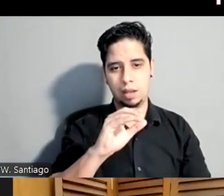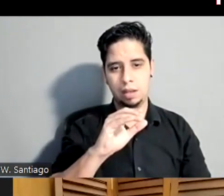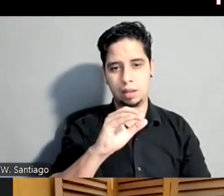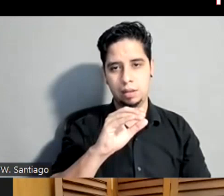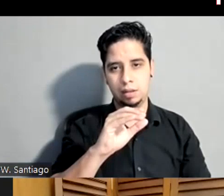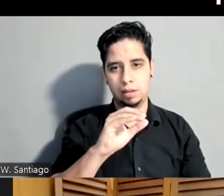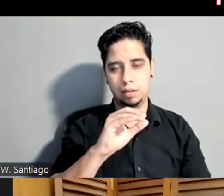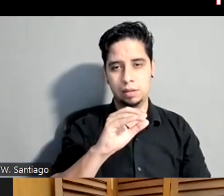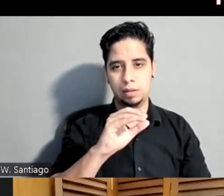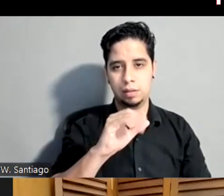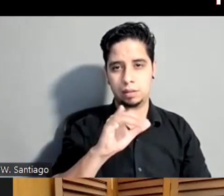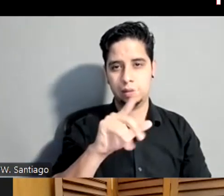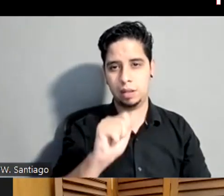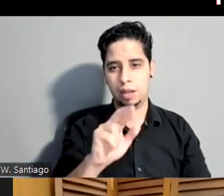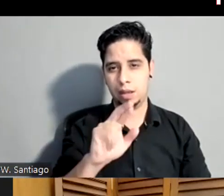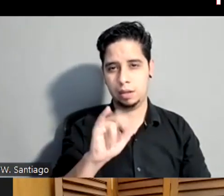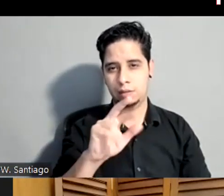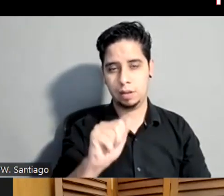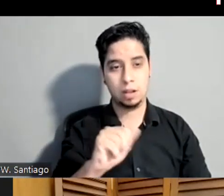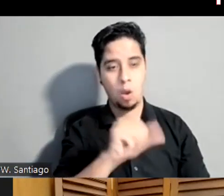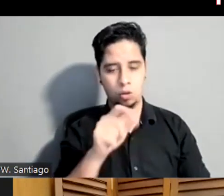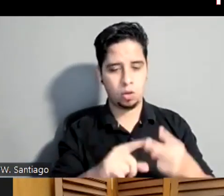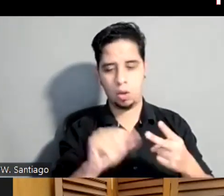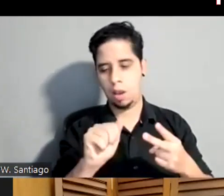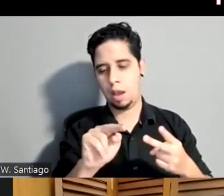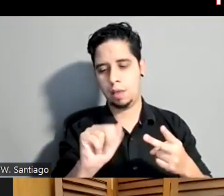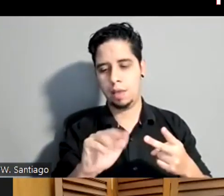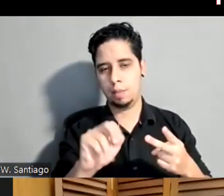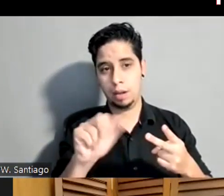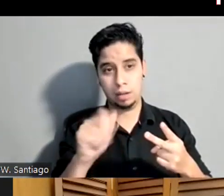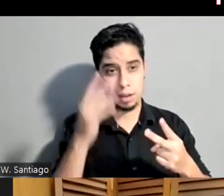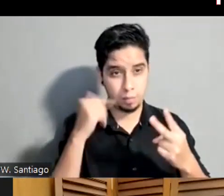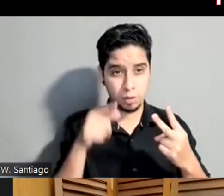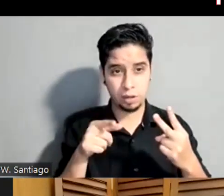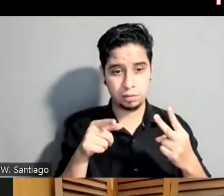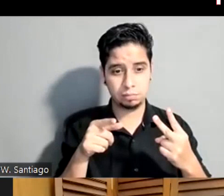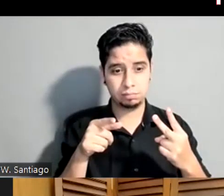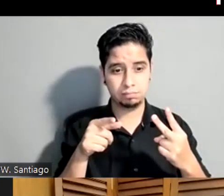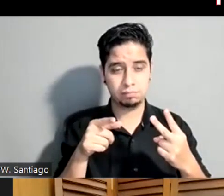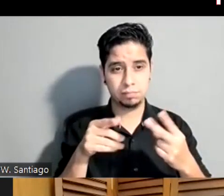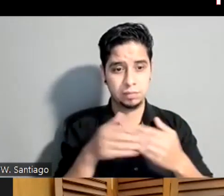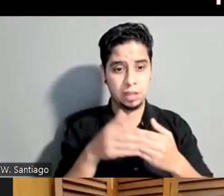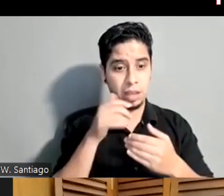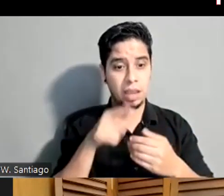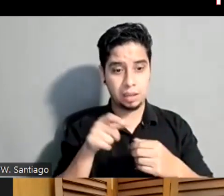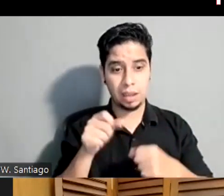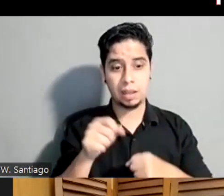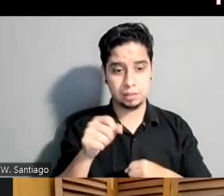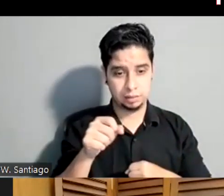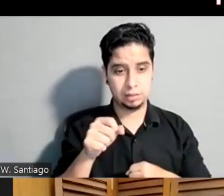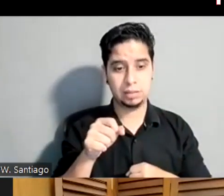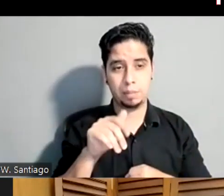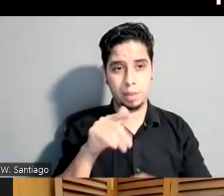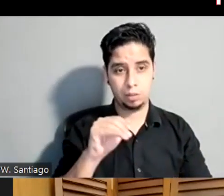otra 33% marcaron a Ana María Martínez, porque obviamente es cercana y ella sí ha cantado en el Metropolitan Opera House,